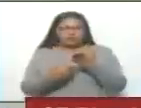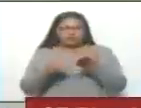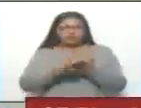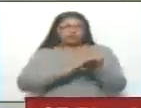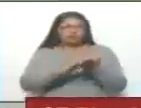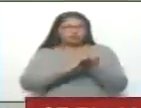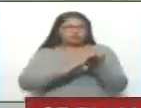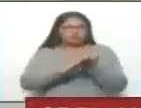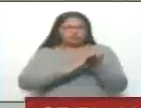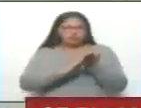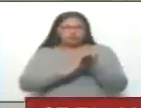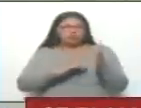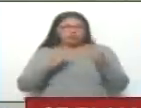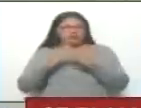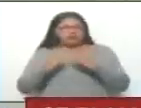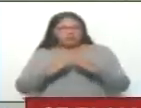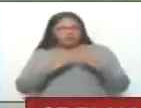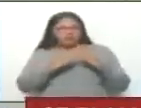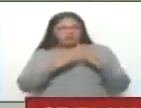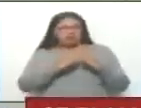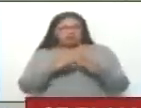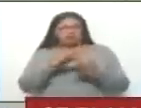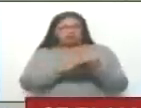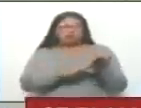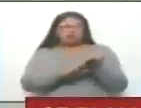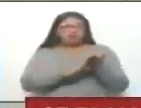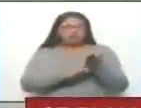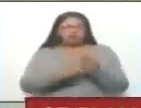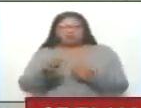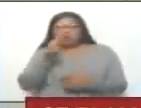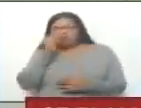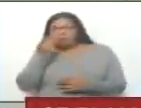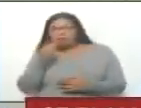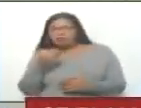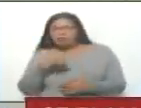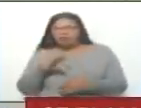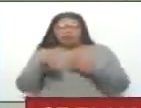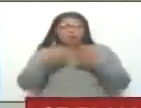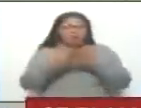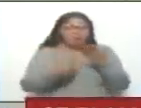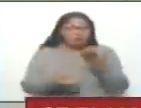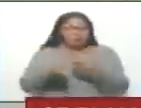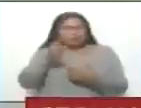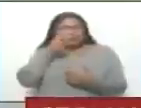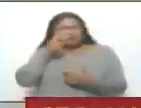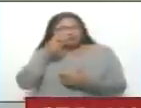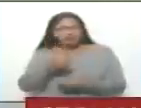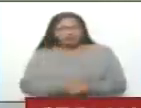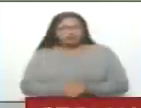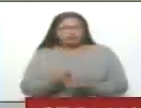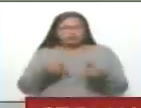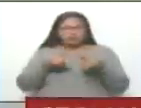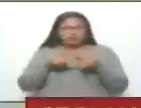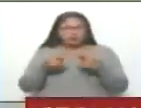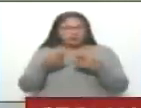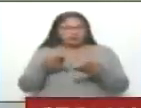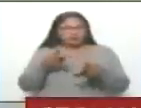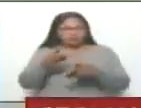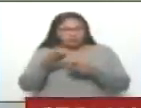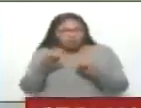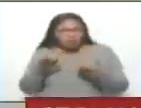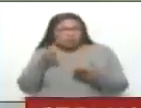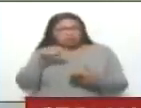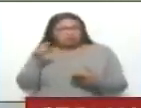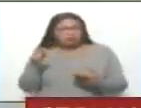habitacionales, de la propuesta de la alimentación y de la propuesta de la seguridad social, eso también es salario. Y